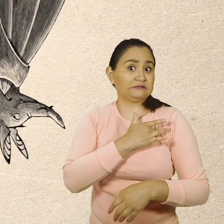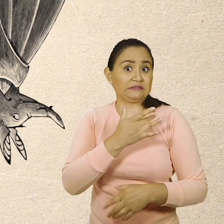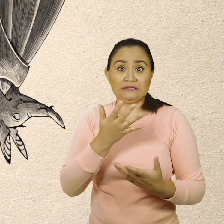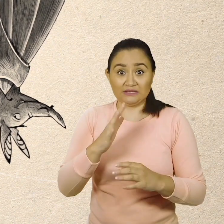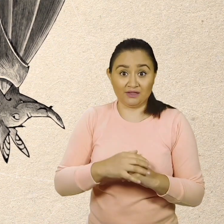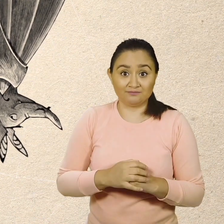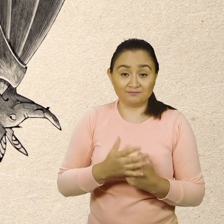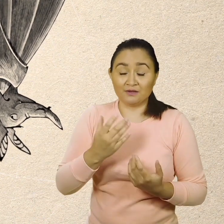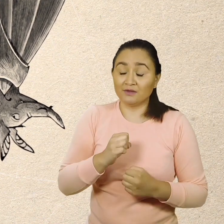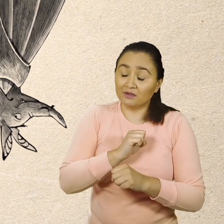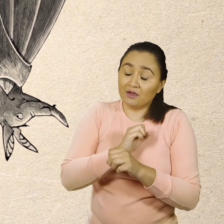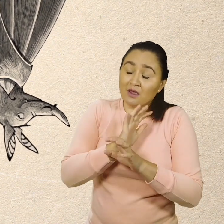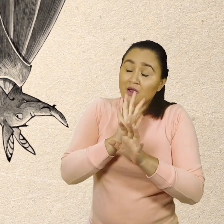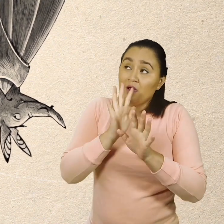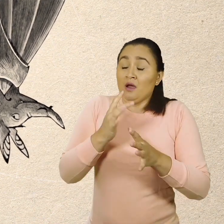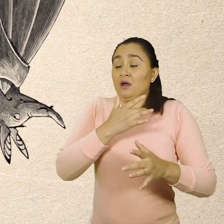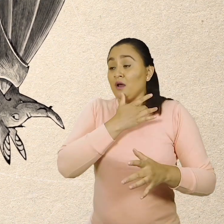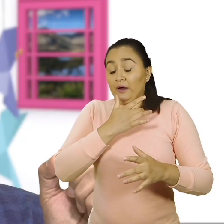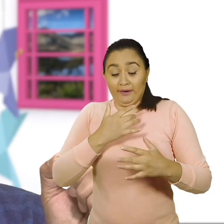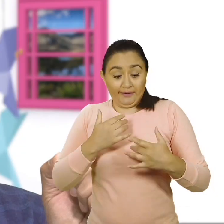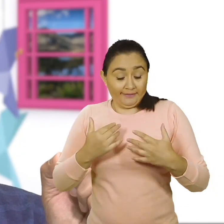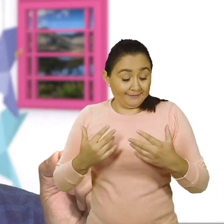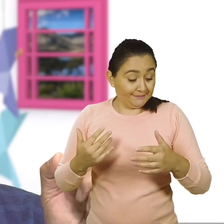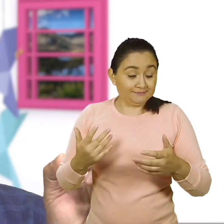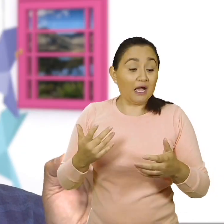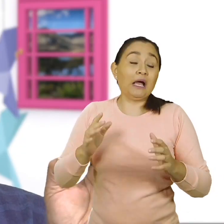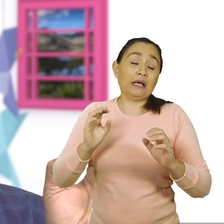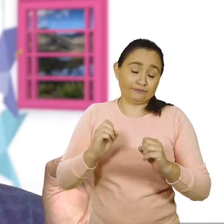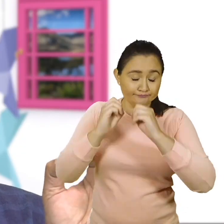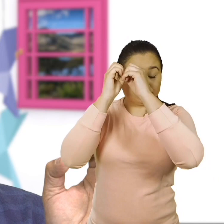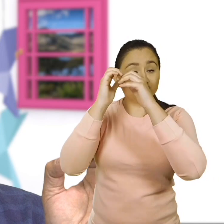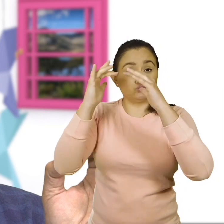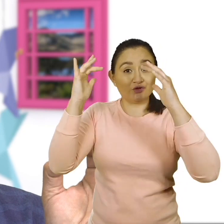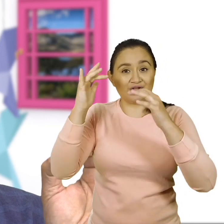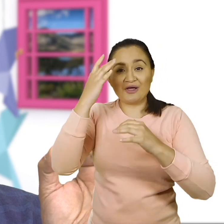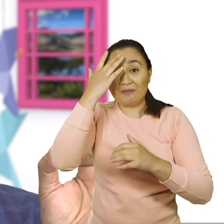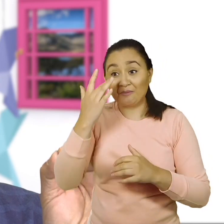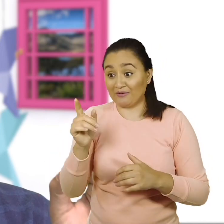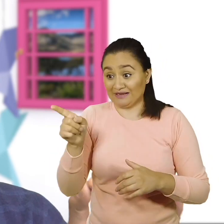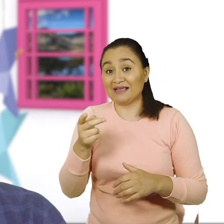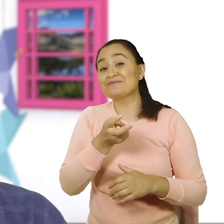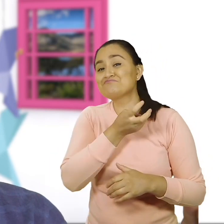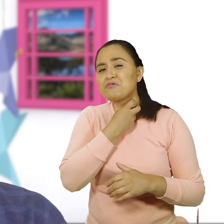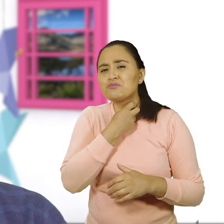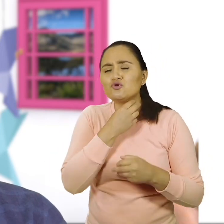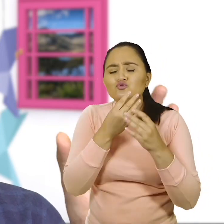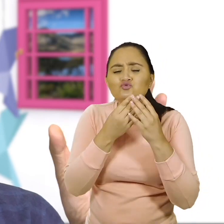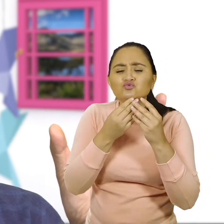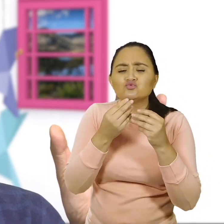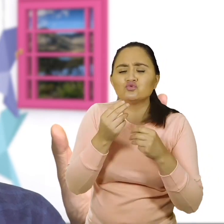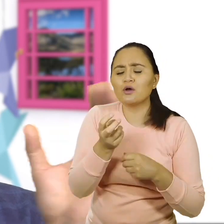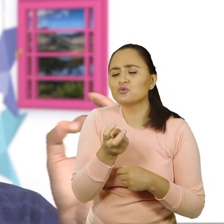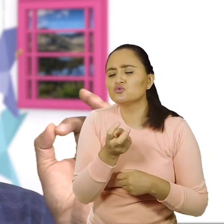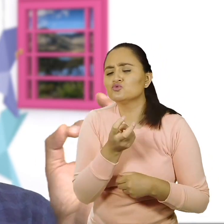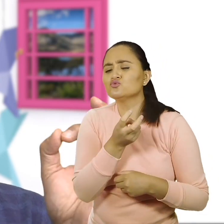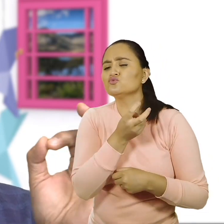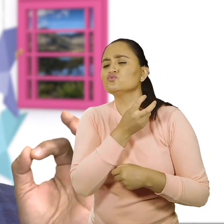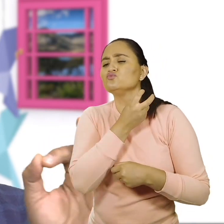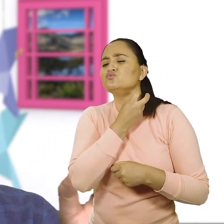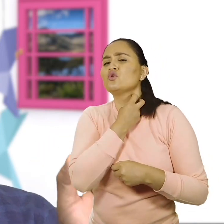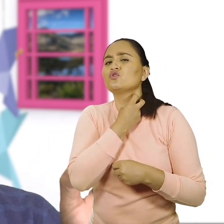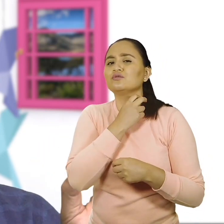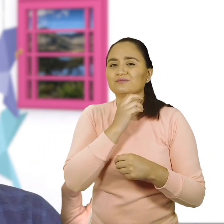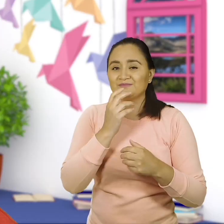se despierta. Si acaso se despertara, creería que está soñando porque él es tan delicado que no